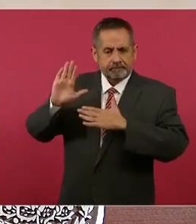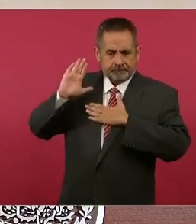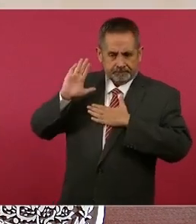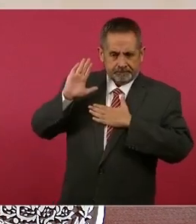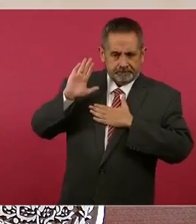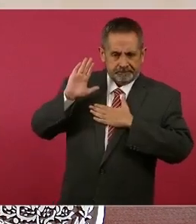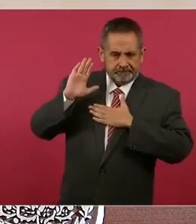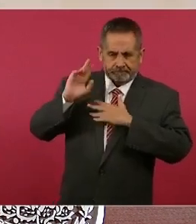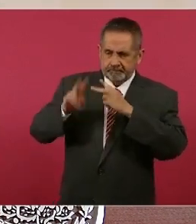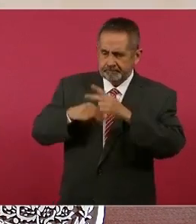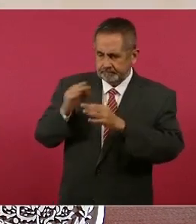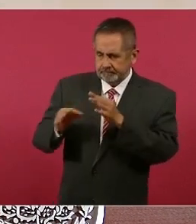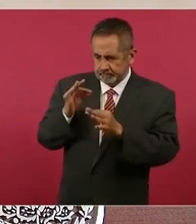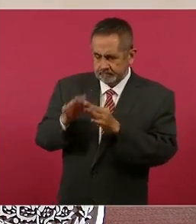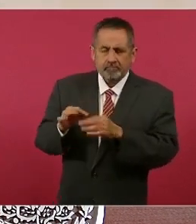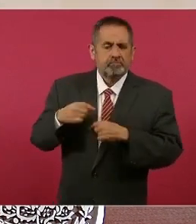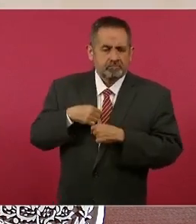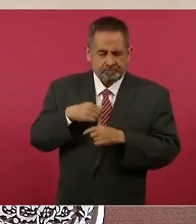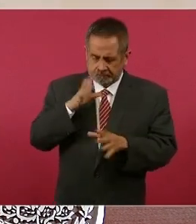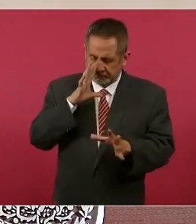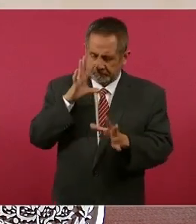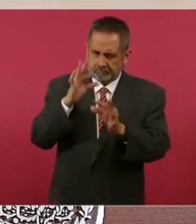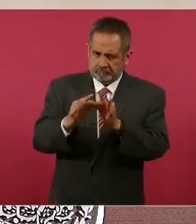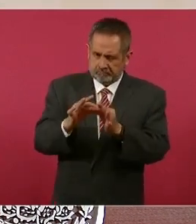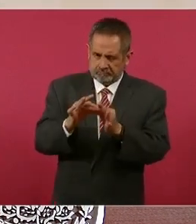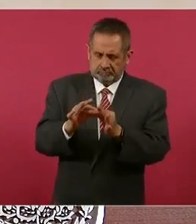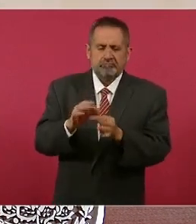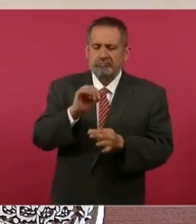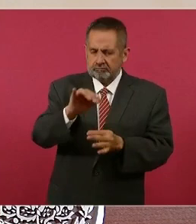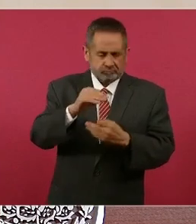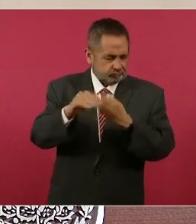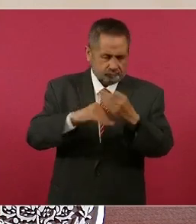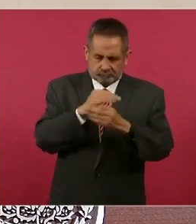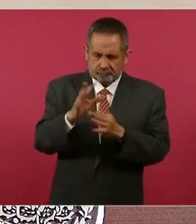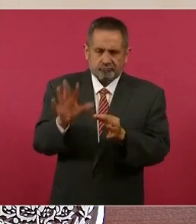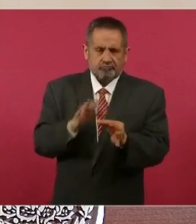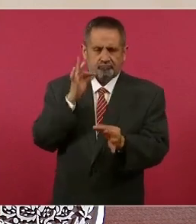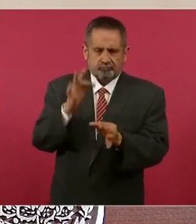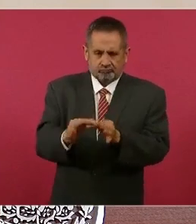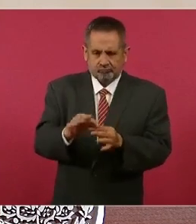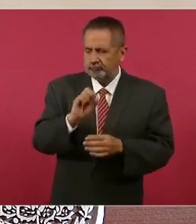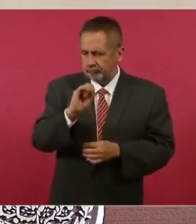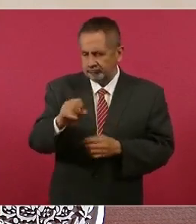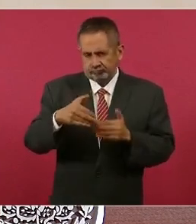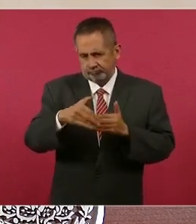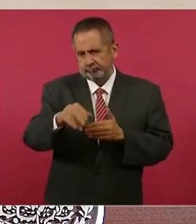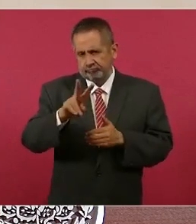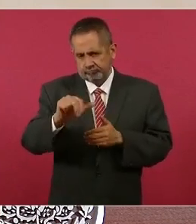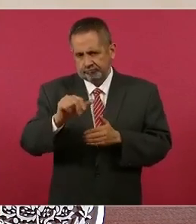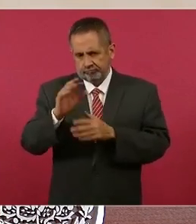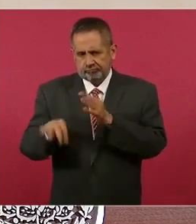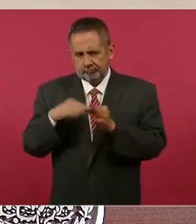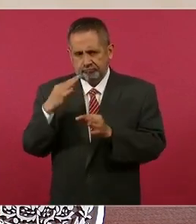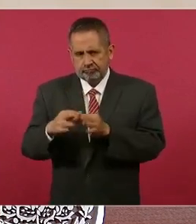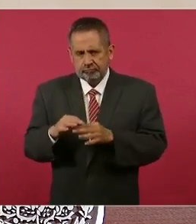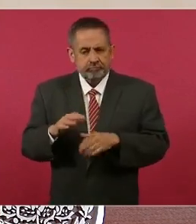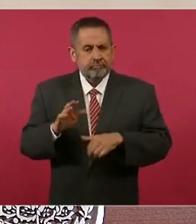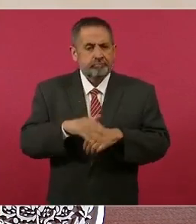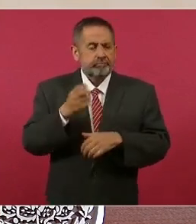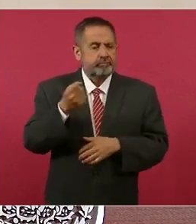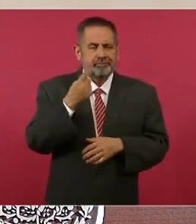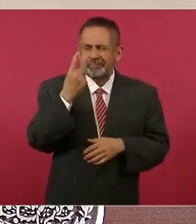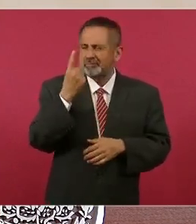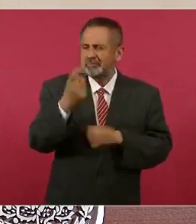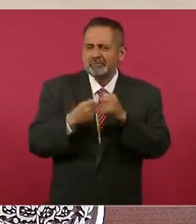comprometimos realizar se va a concluir, todo. Porque, no sé, es 1